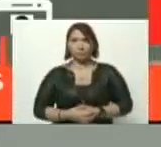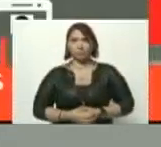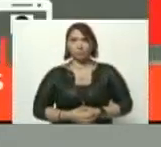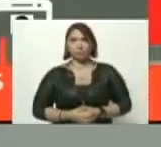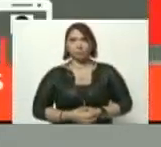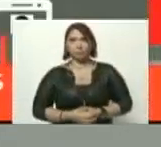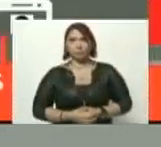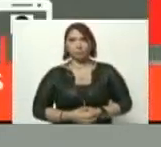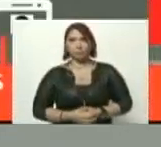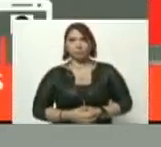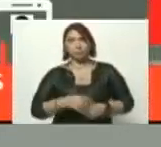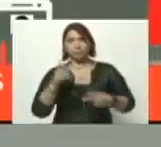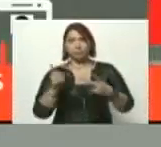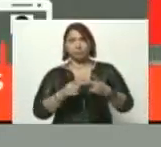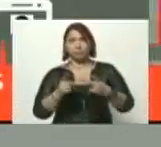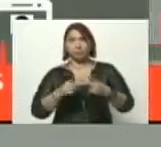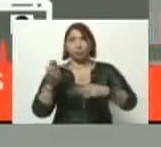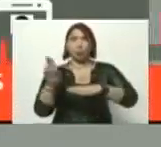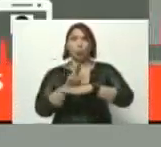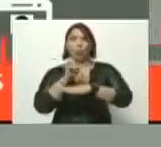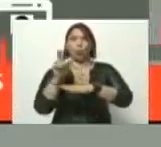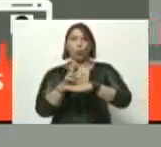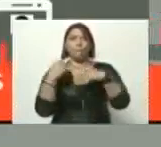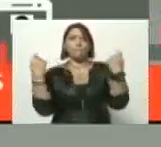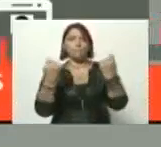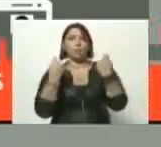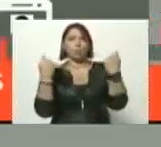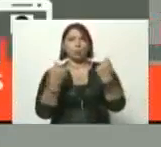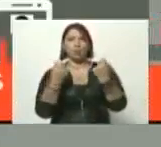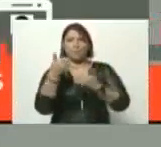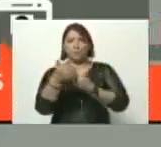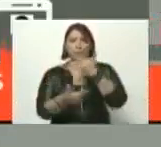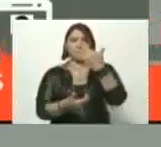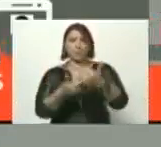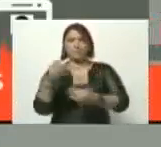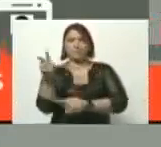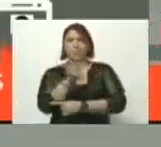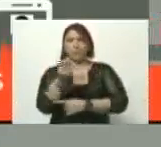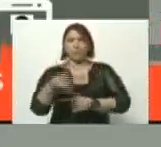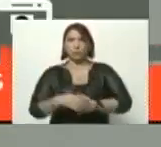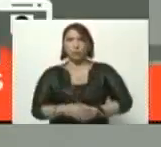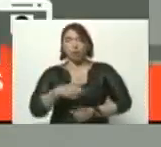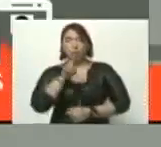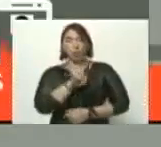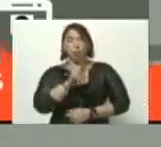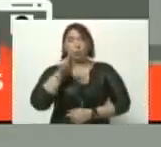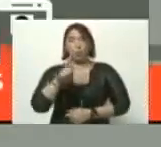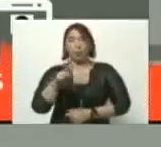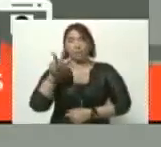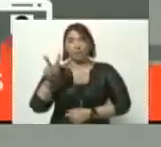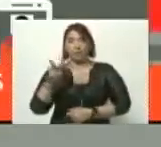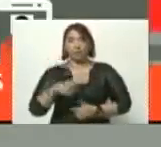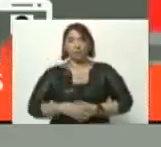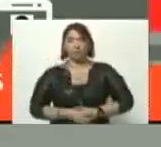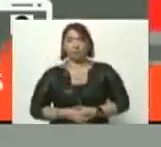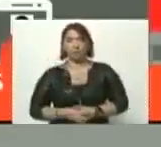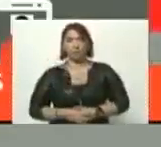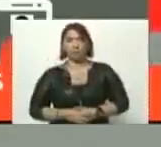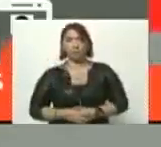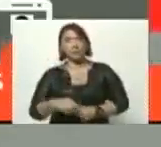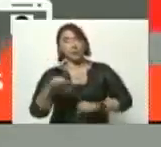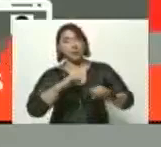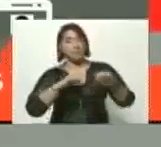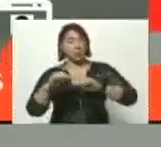a la Unidad Popular para Avanzar Venezuela, UPV de Linarrón, al